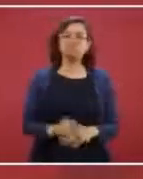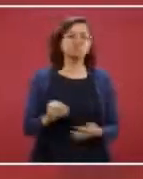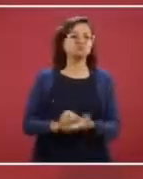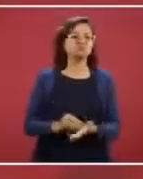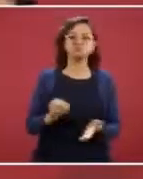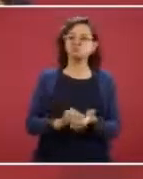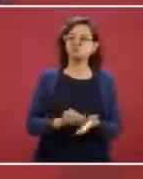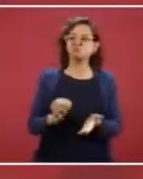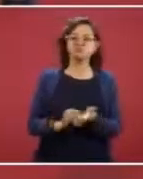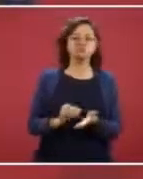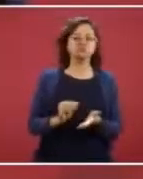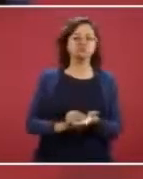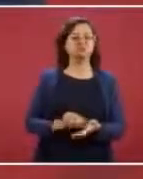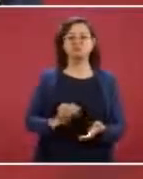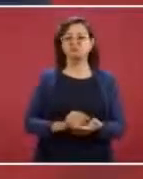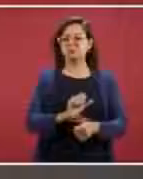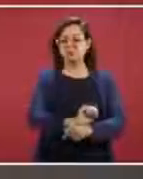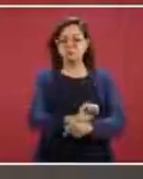y se